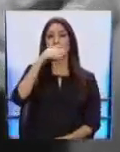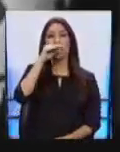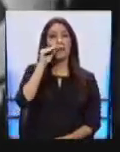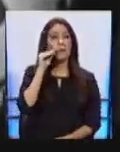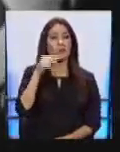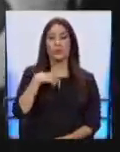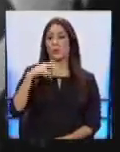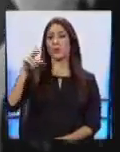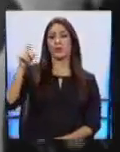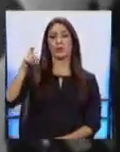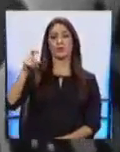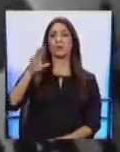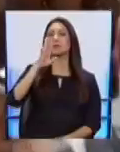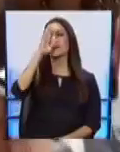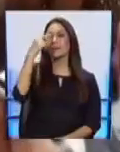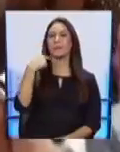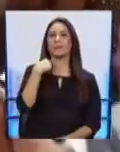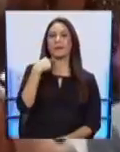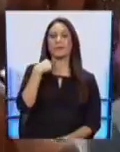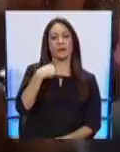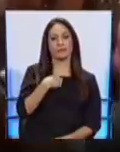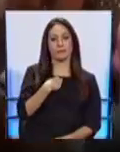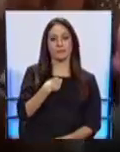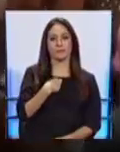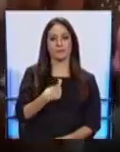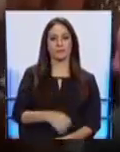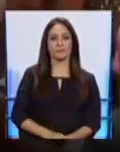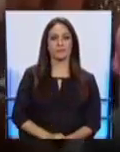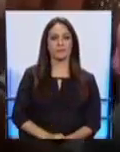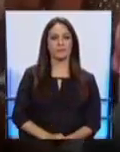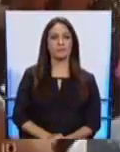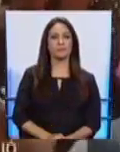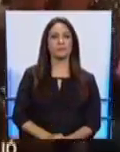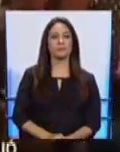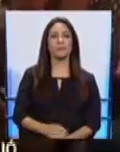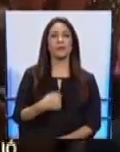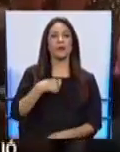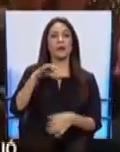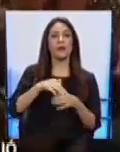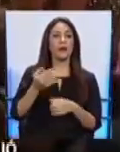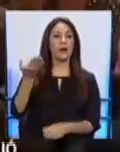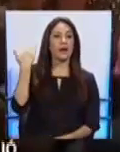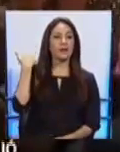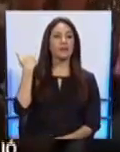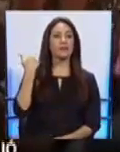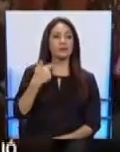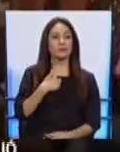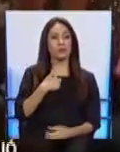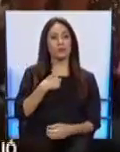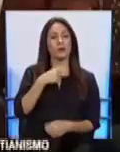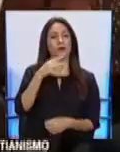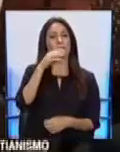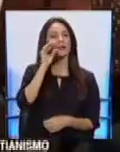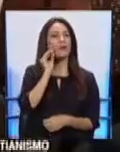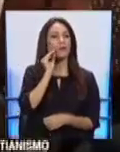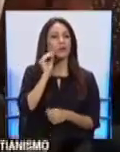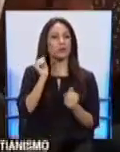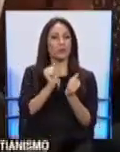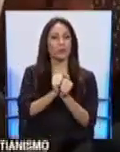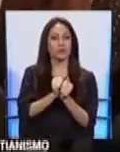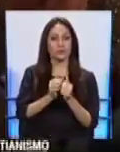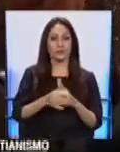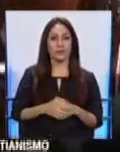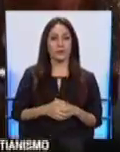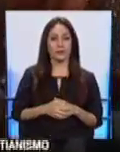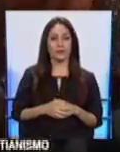porque siempre lo perjudica en su campaña. Me equivoqué con las elecciones anteriores. Acordé con Nebot algo que yo cumplí y él no cumplió. Hasta Correa